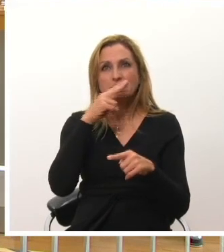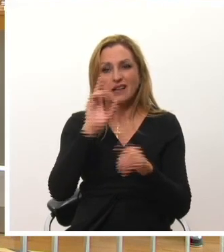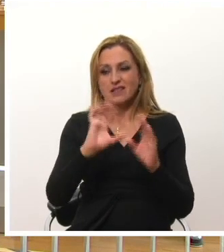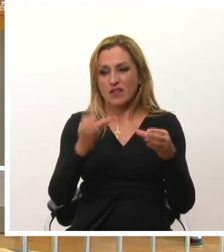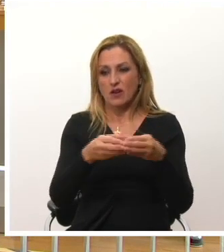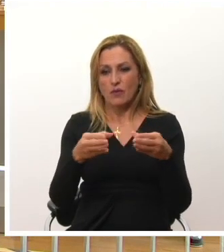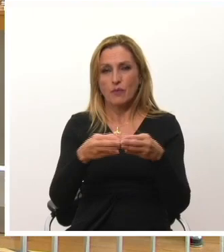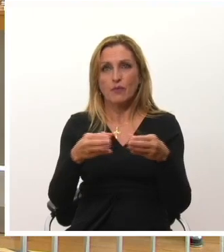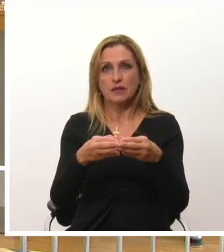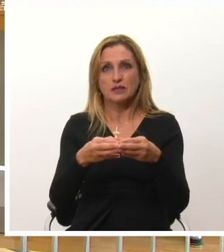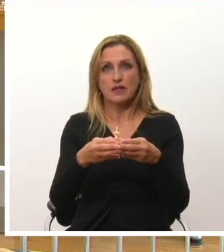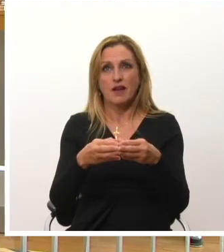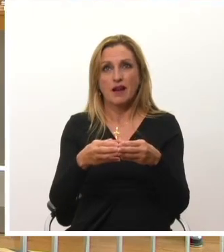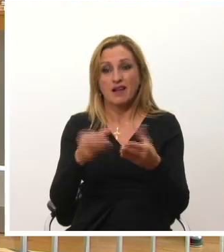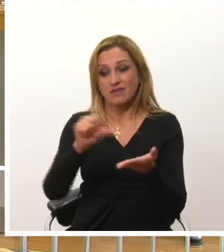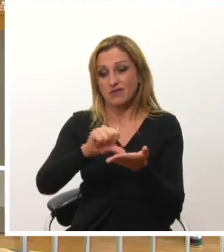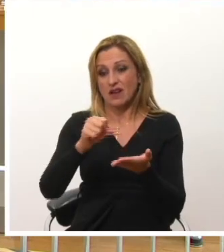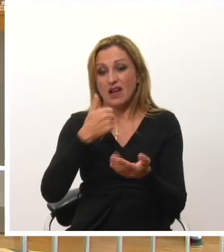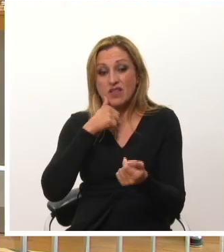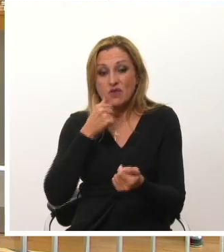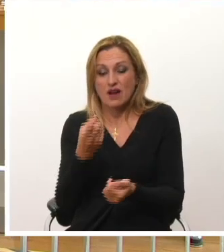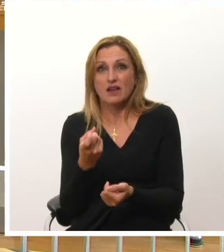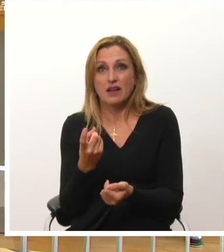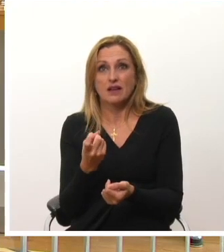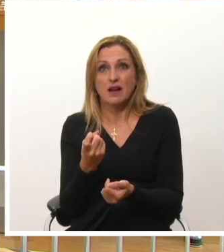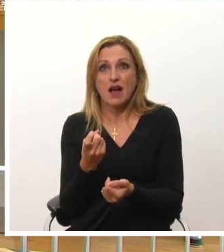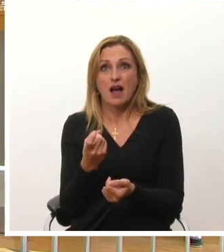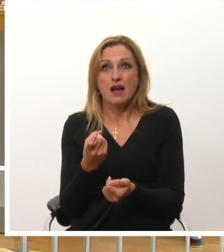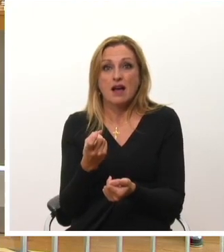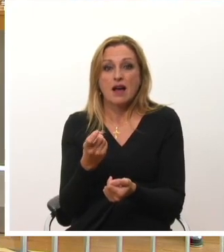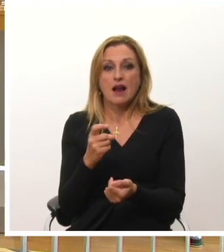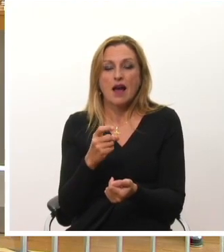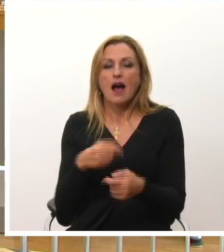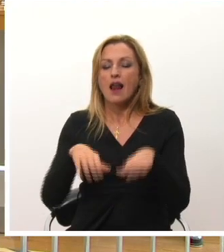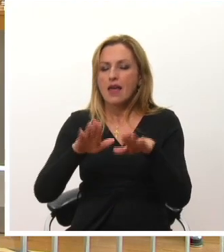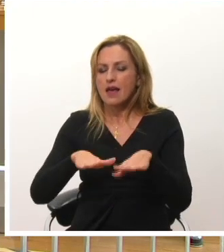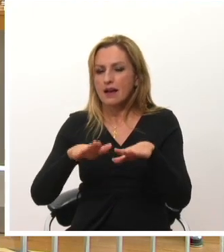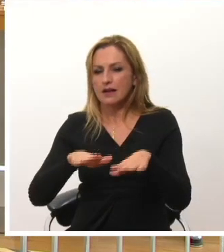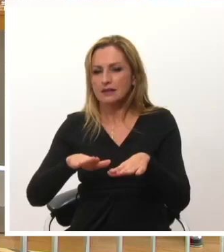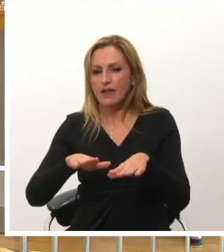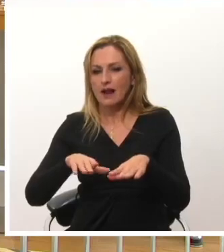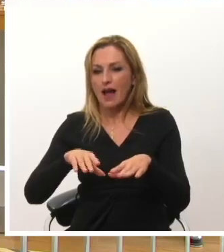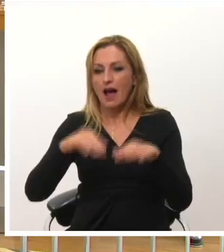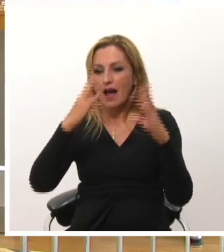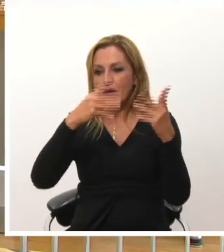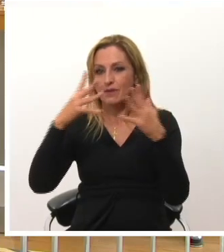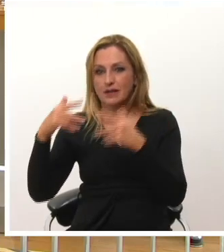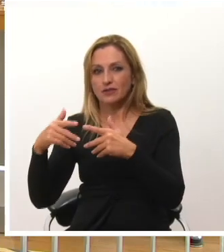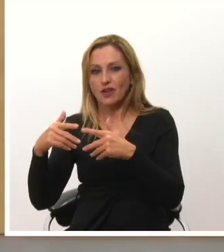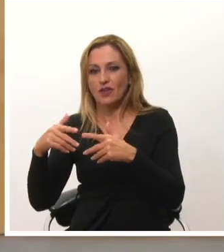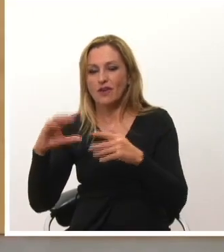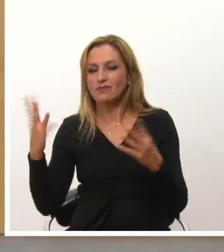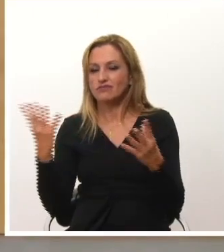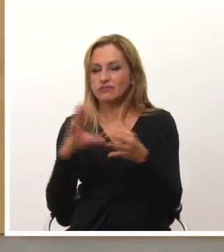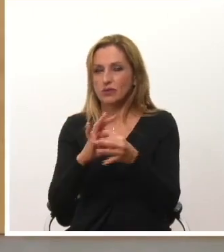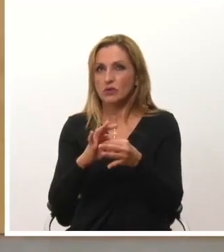está las necesidades de ceuta y la lealtad entre administraciones Usted lo sabe es absolutamente necesaria en cuanto